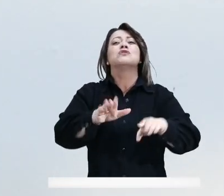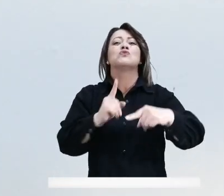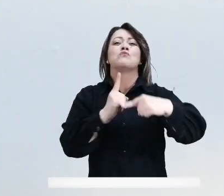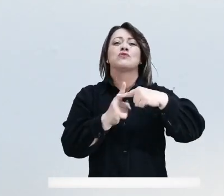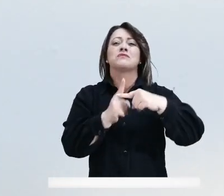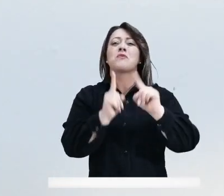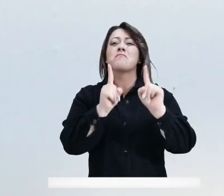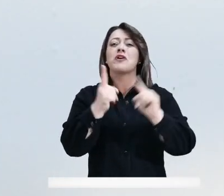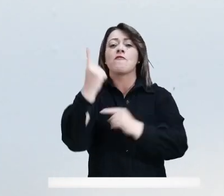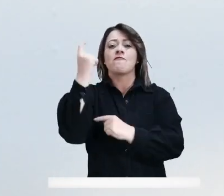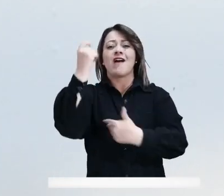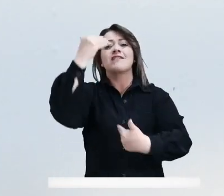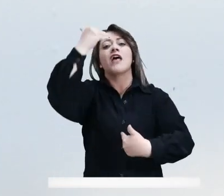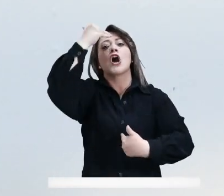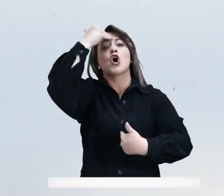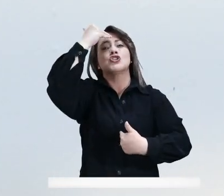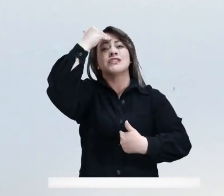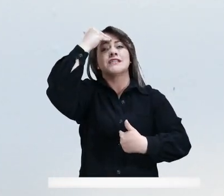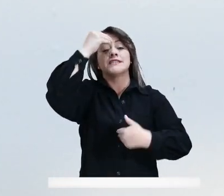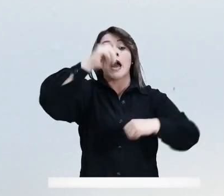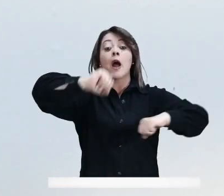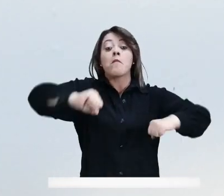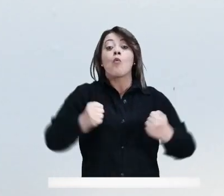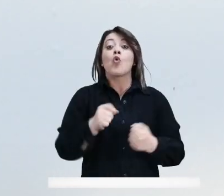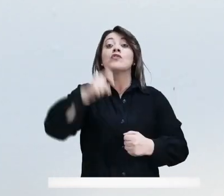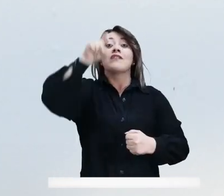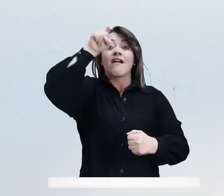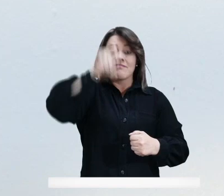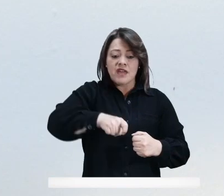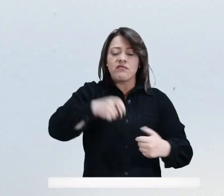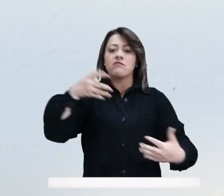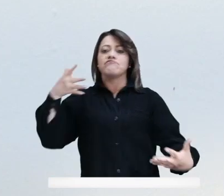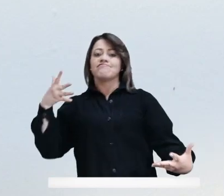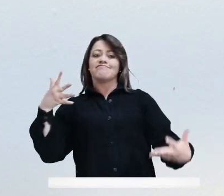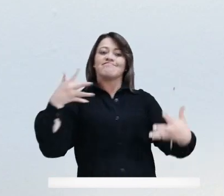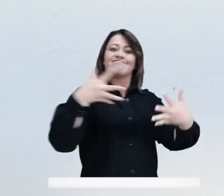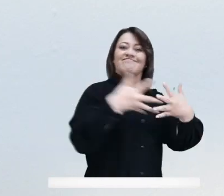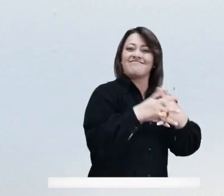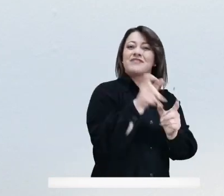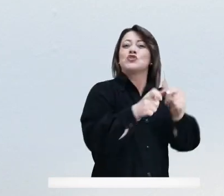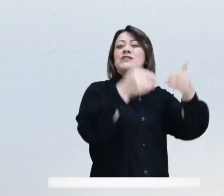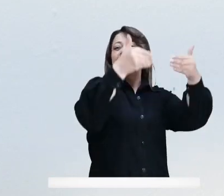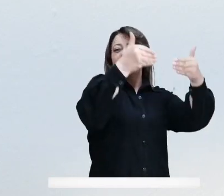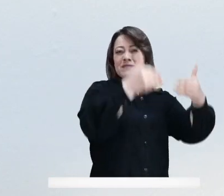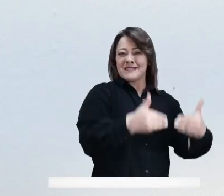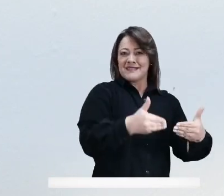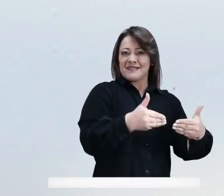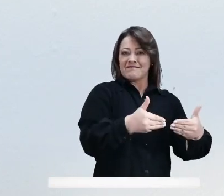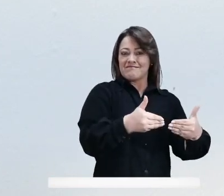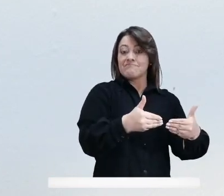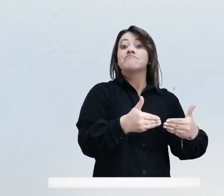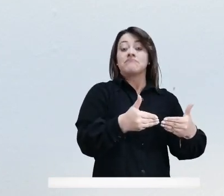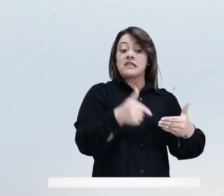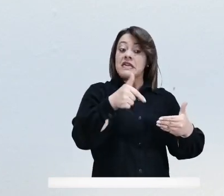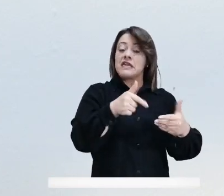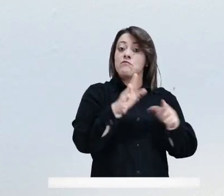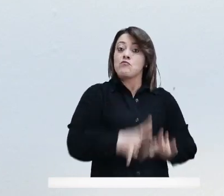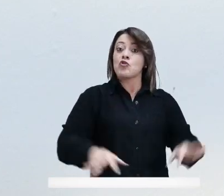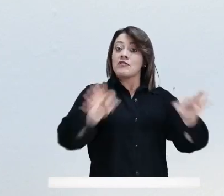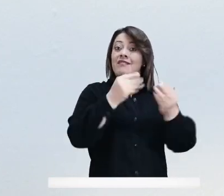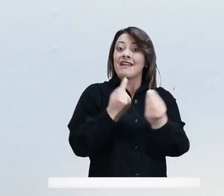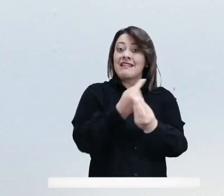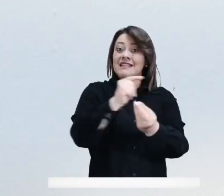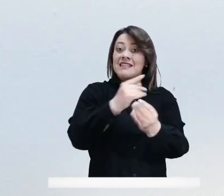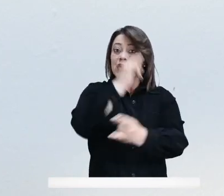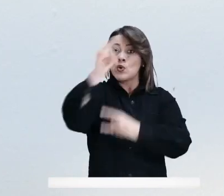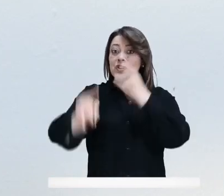falta tener conciencia de que es la ciudad la que debe adaptarse a las personas con discapacidad, por ejemplo, para tener el diseño